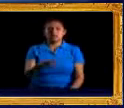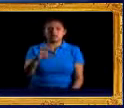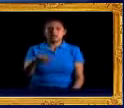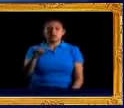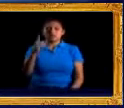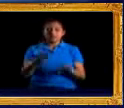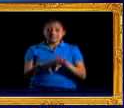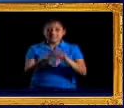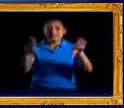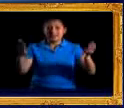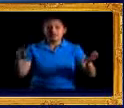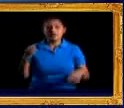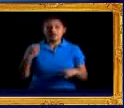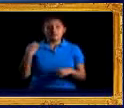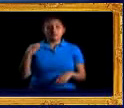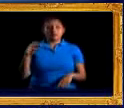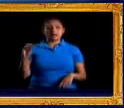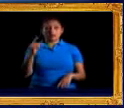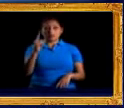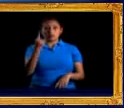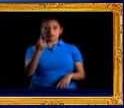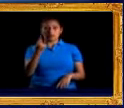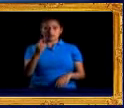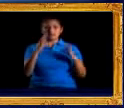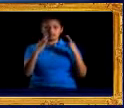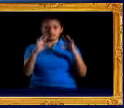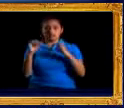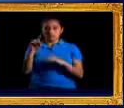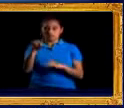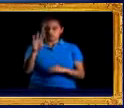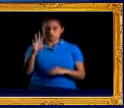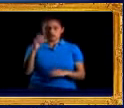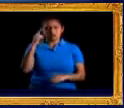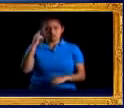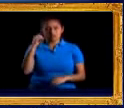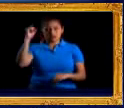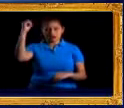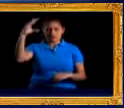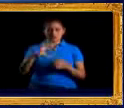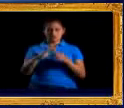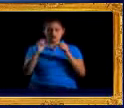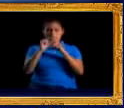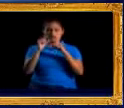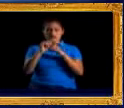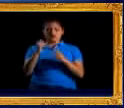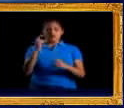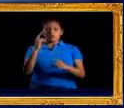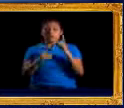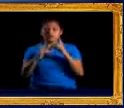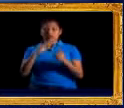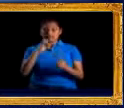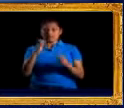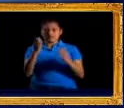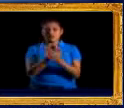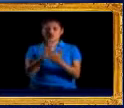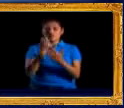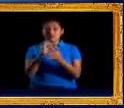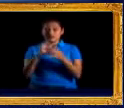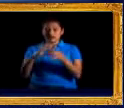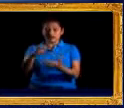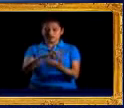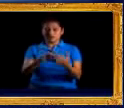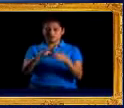para que en un devocional usted entendiera la luz de la palabra, cuál es la economía del reino de Dios y cuál